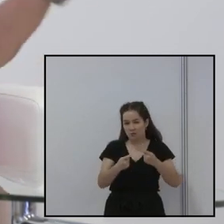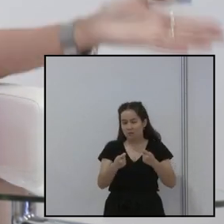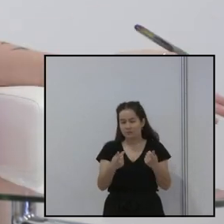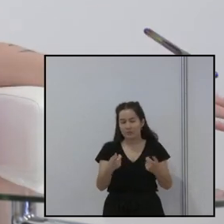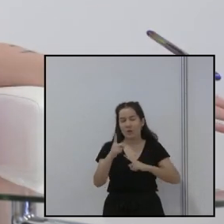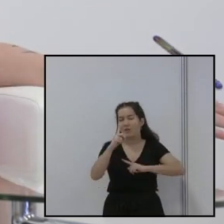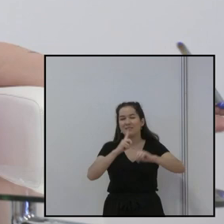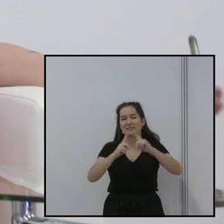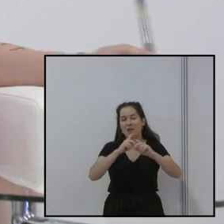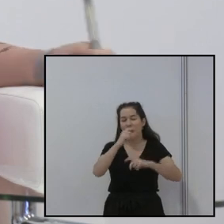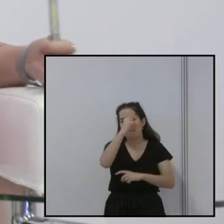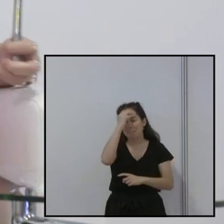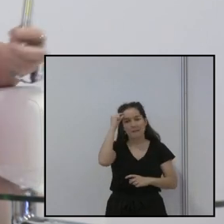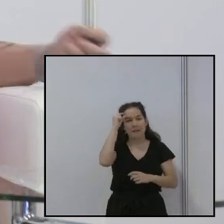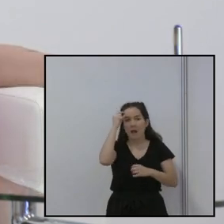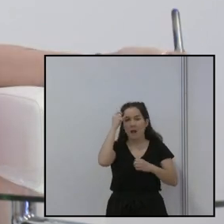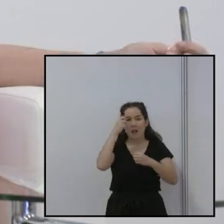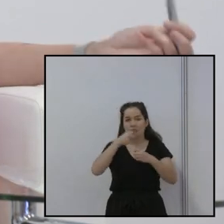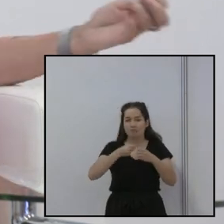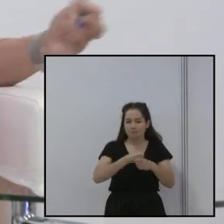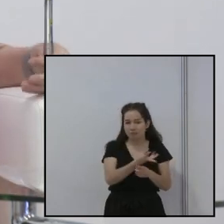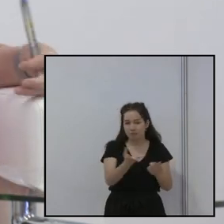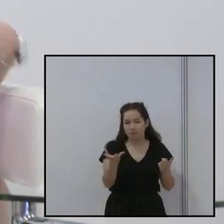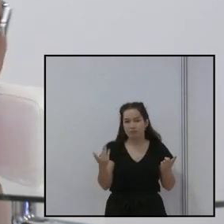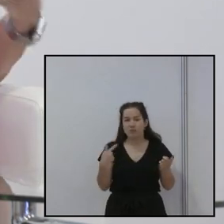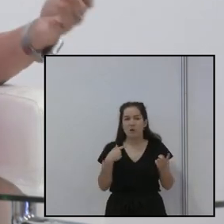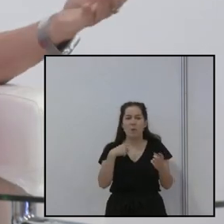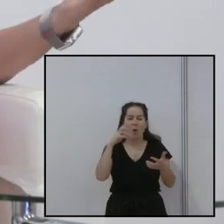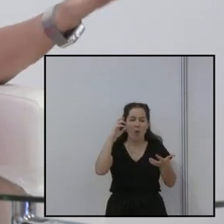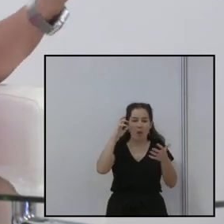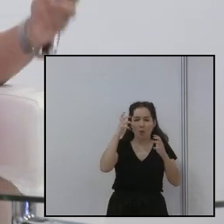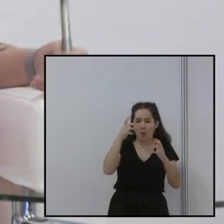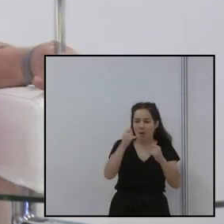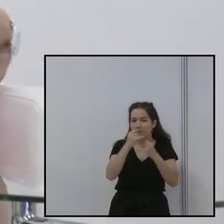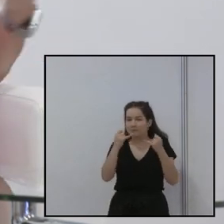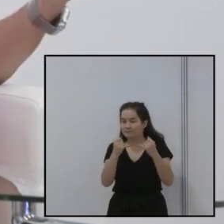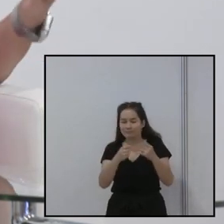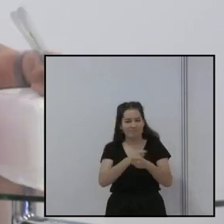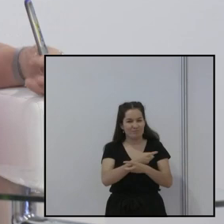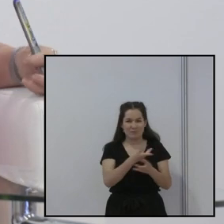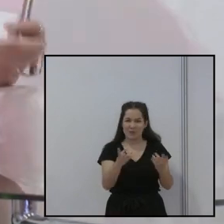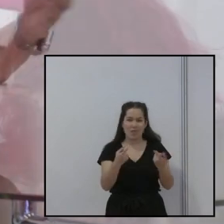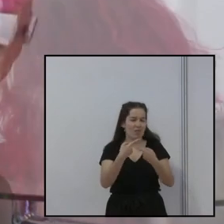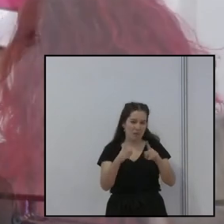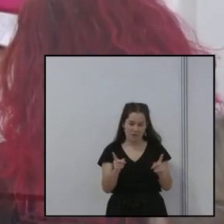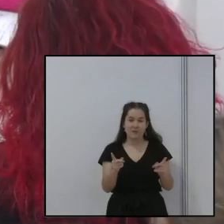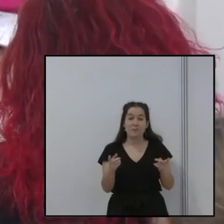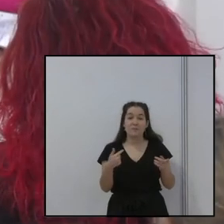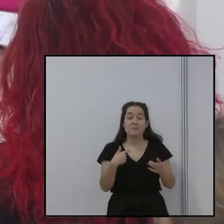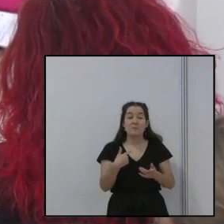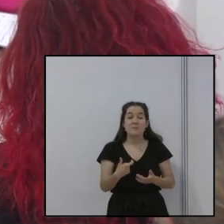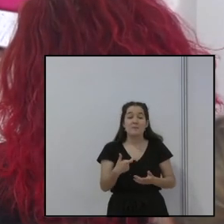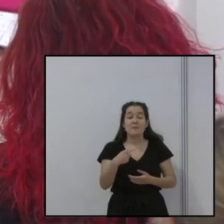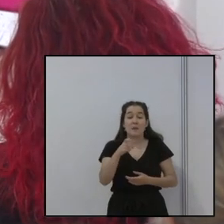de una gama muy grande, la psicosis también es otra cosa, depende además de por qué, ¿no? Si es reactiva o lo que sea. O sea, que hay gente que